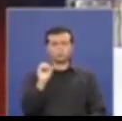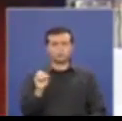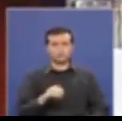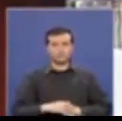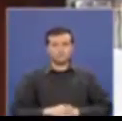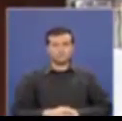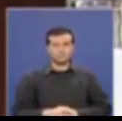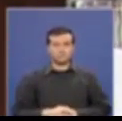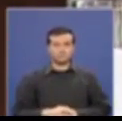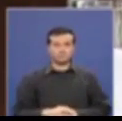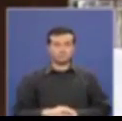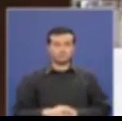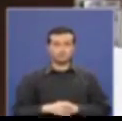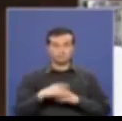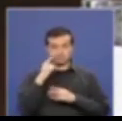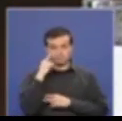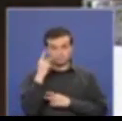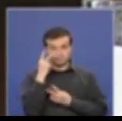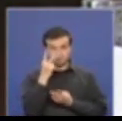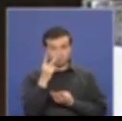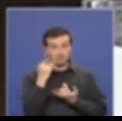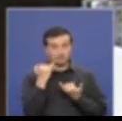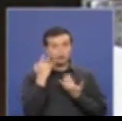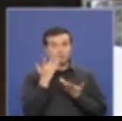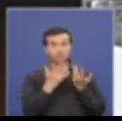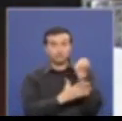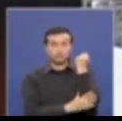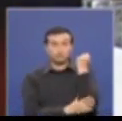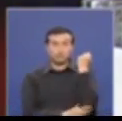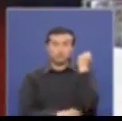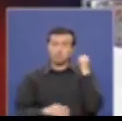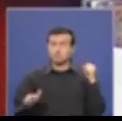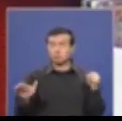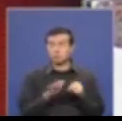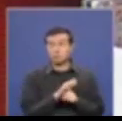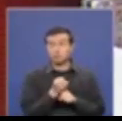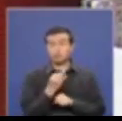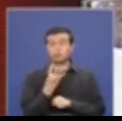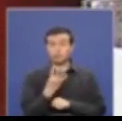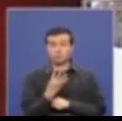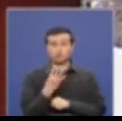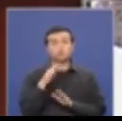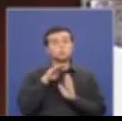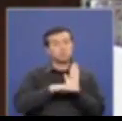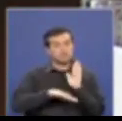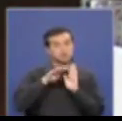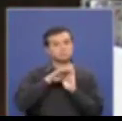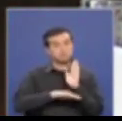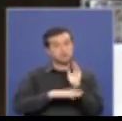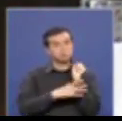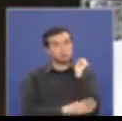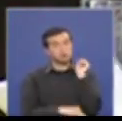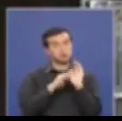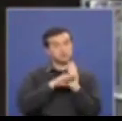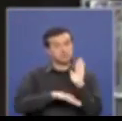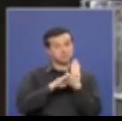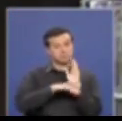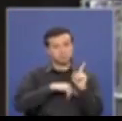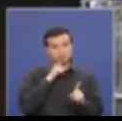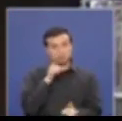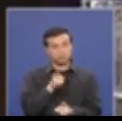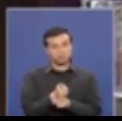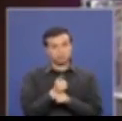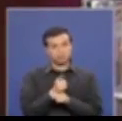Sigamos. Aquí está, pues, la tendencia de la pobreza total sigue reduciéndose. Sin embargo, pues, sí se ha